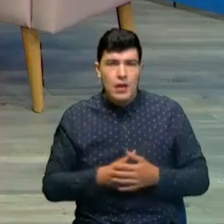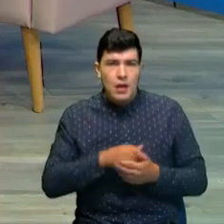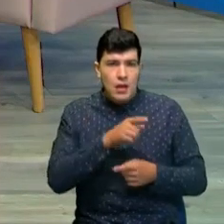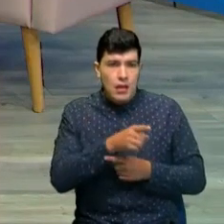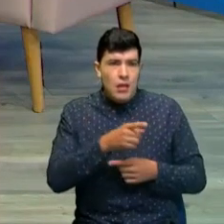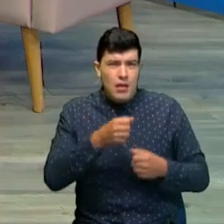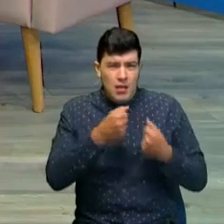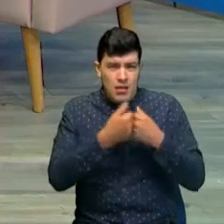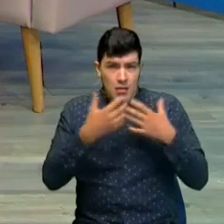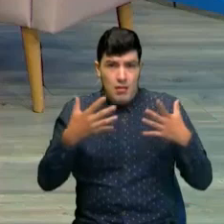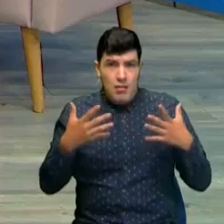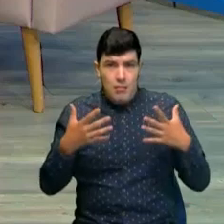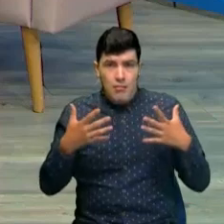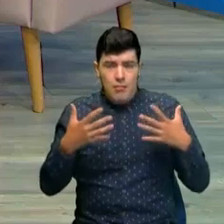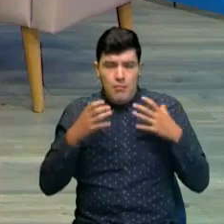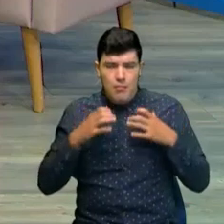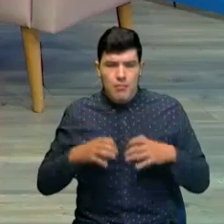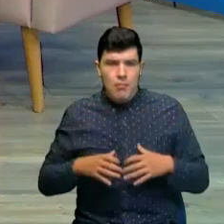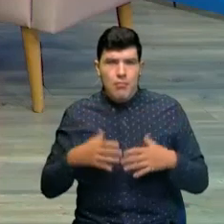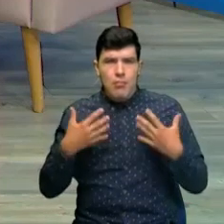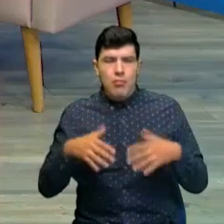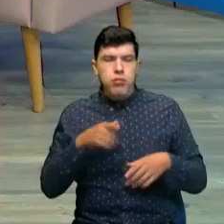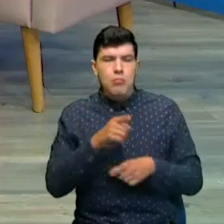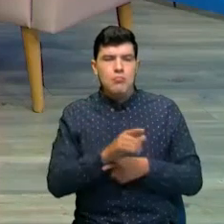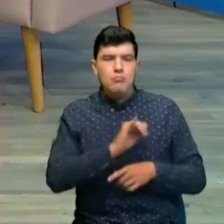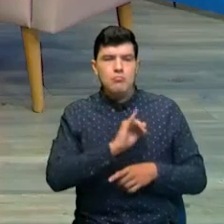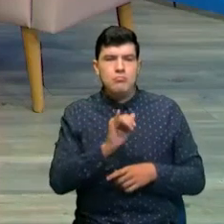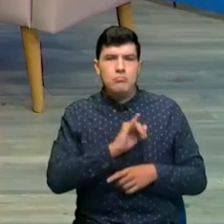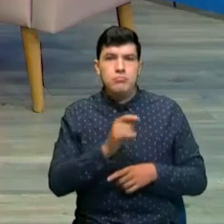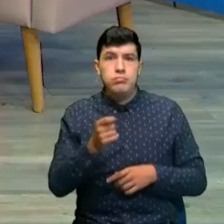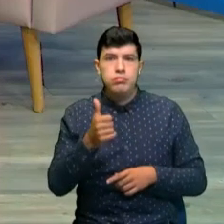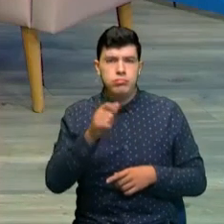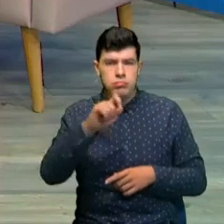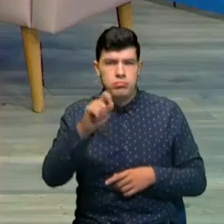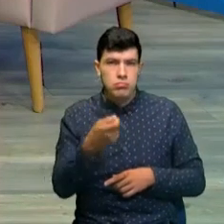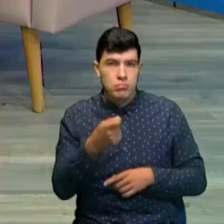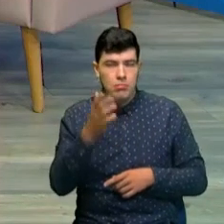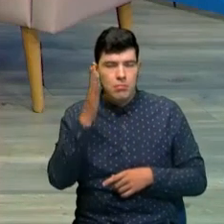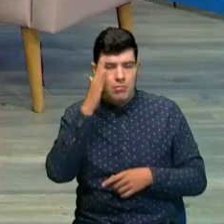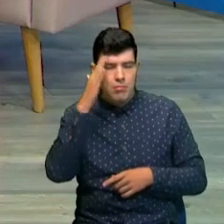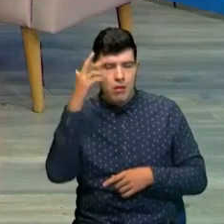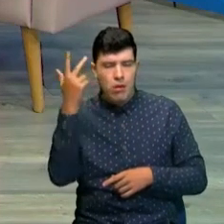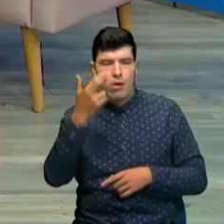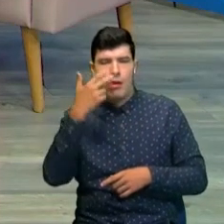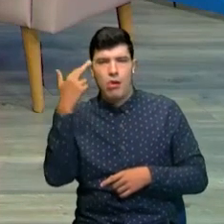un accidente y entonces él está prácticamente en coma. Él está...